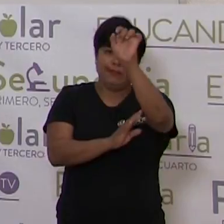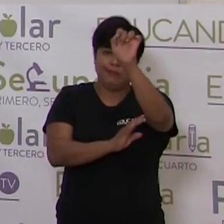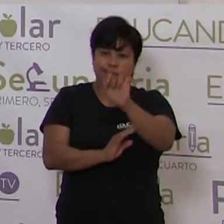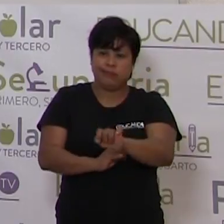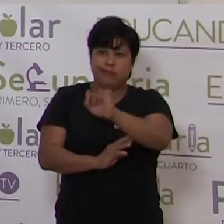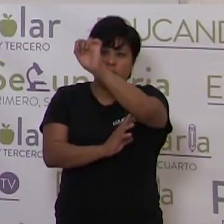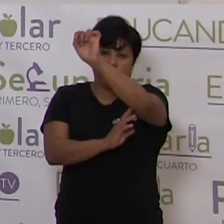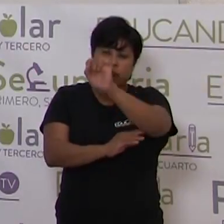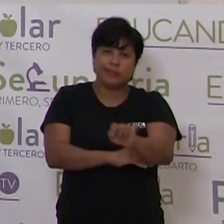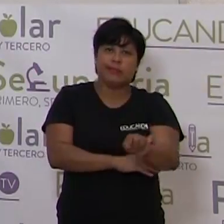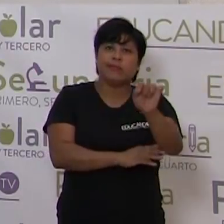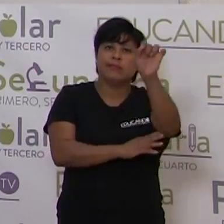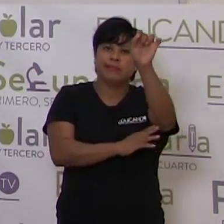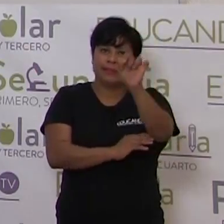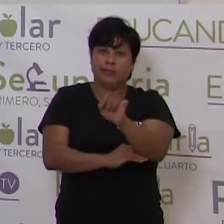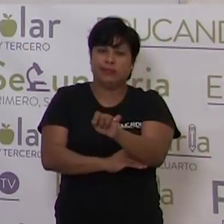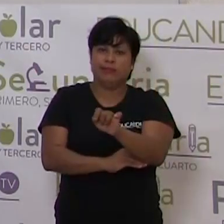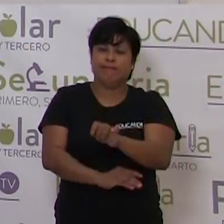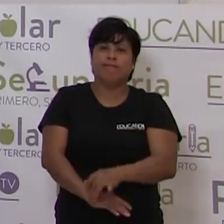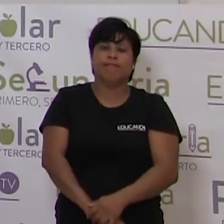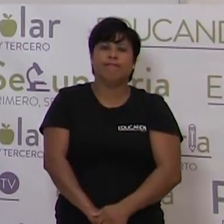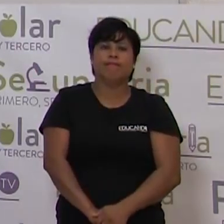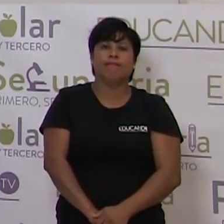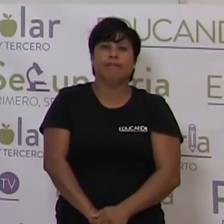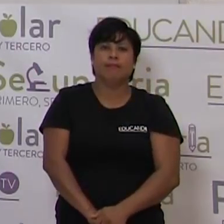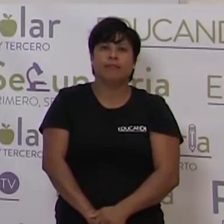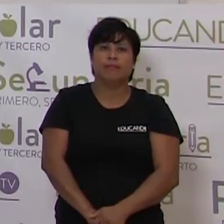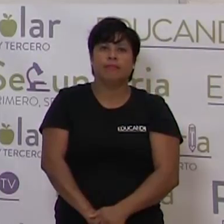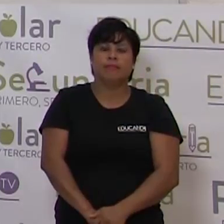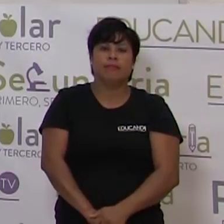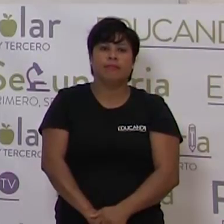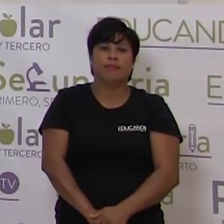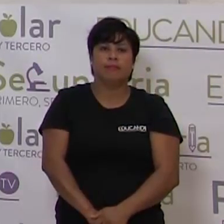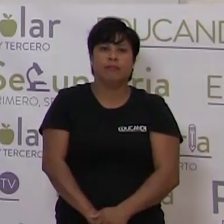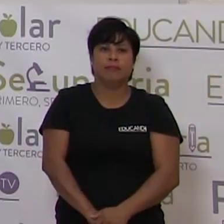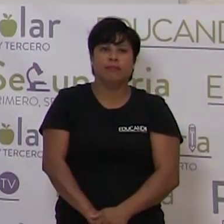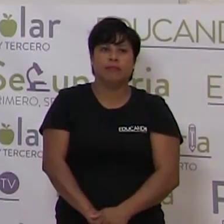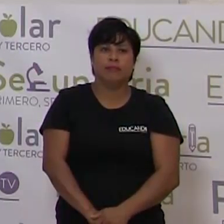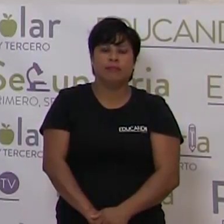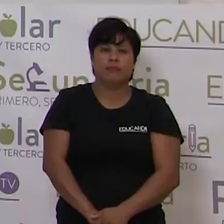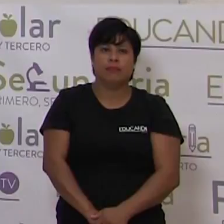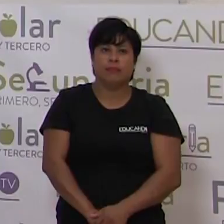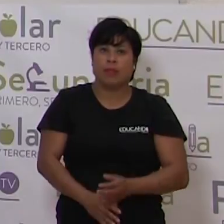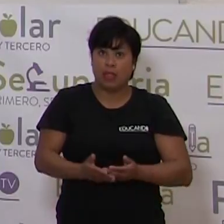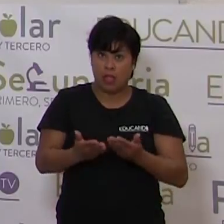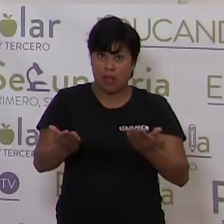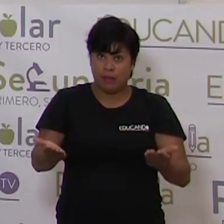¿Sí?